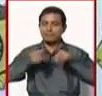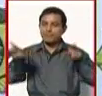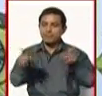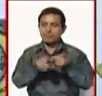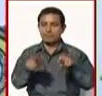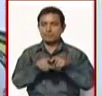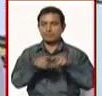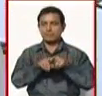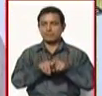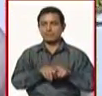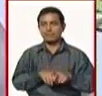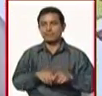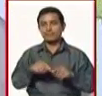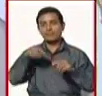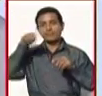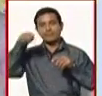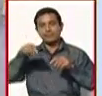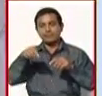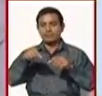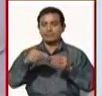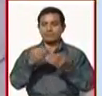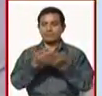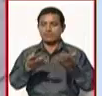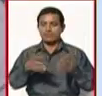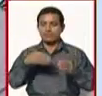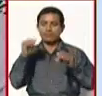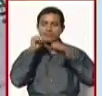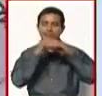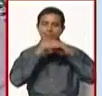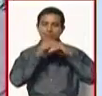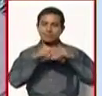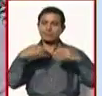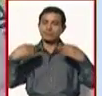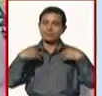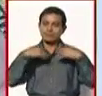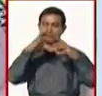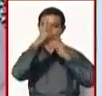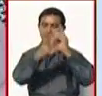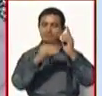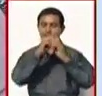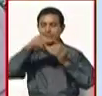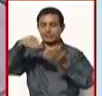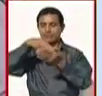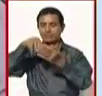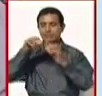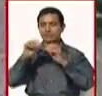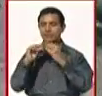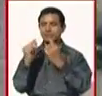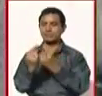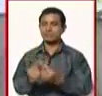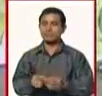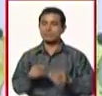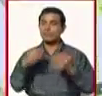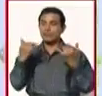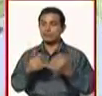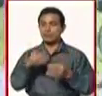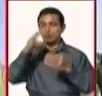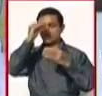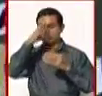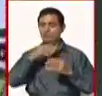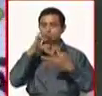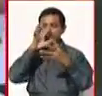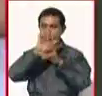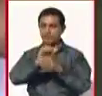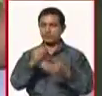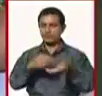además esta disposición patrimonial que habría hecho de parte de la Asociación de Conjuntos Folclóricos. El aprehendido estuvo recluido